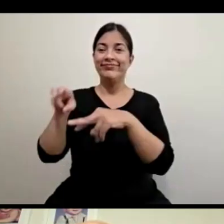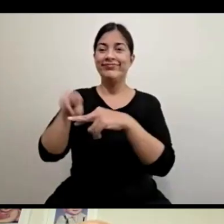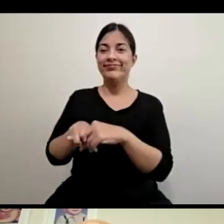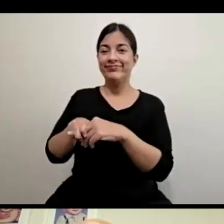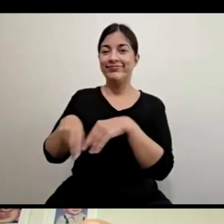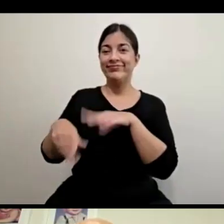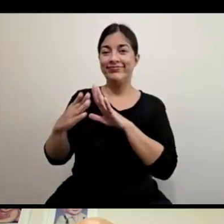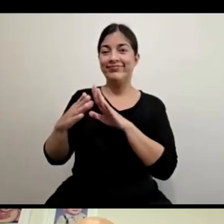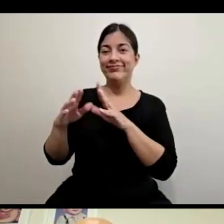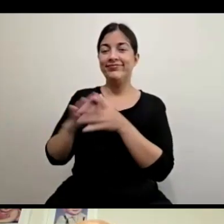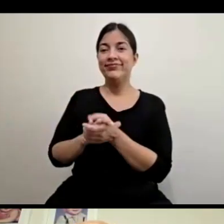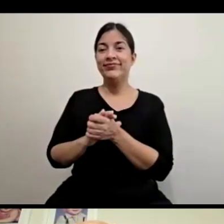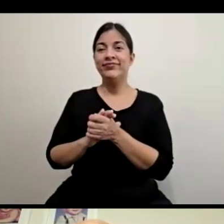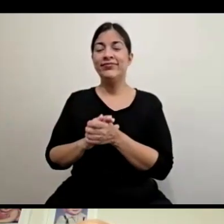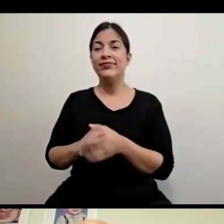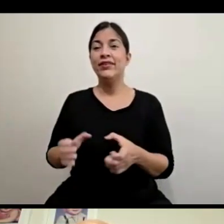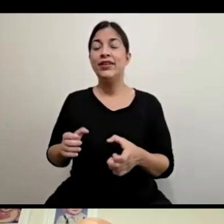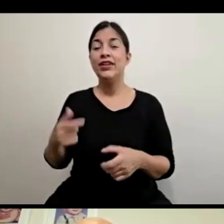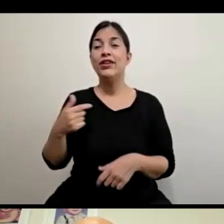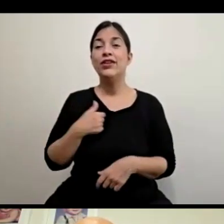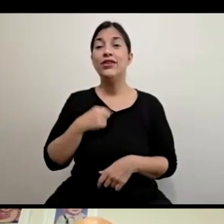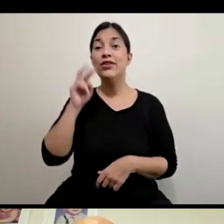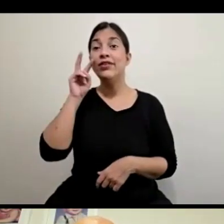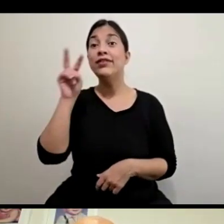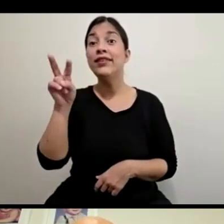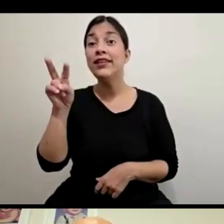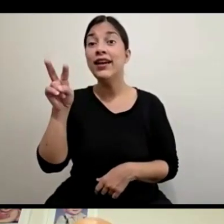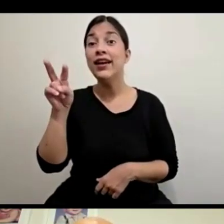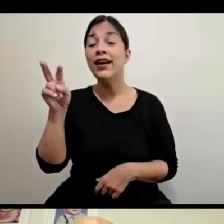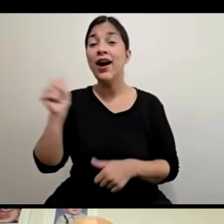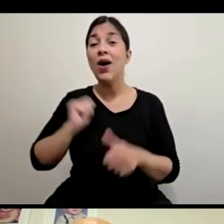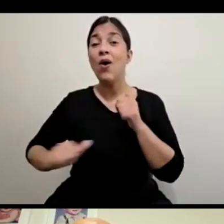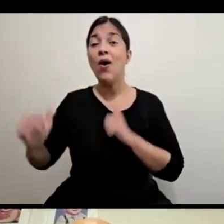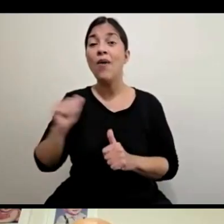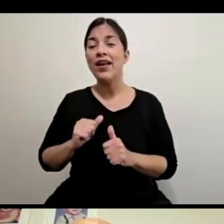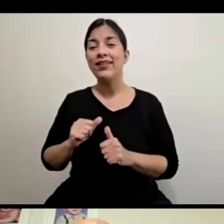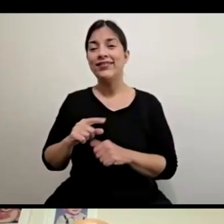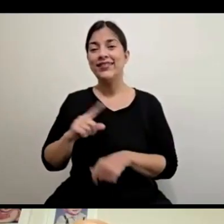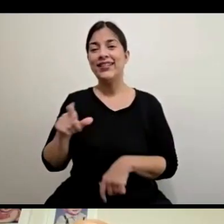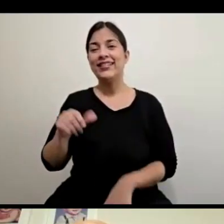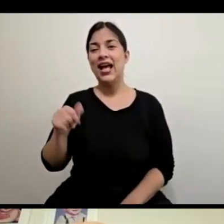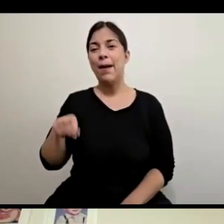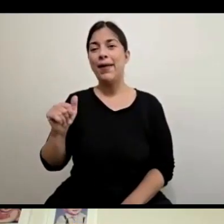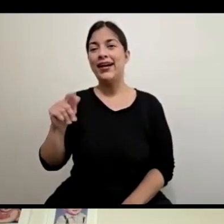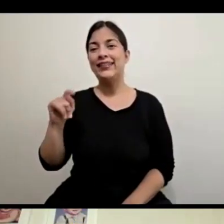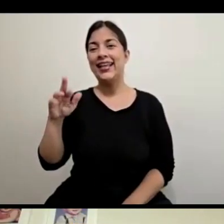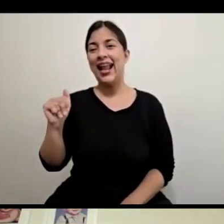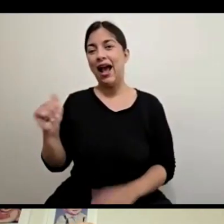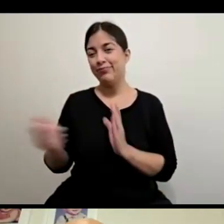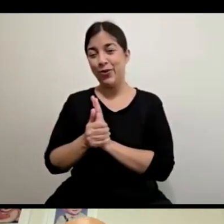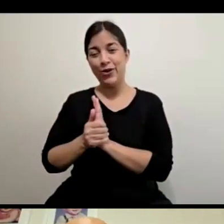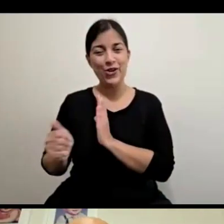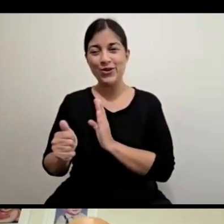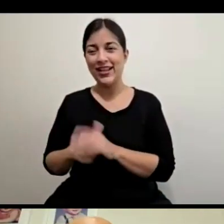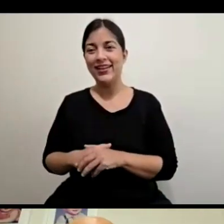iglesia, agavantándome por la cintura mientras veíamos la función de la Zapatera Prodigiosa de noche. O